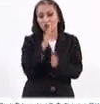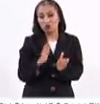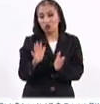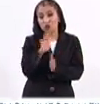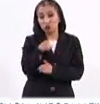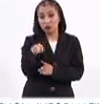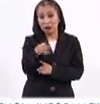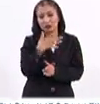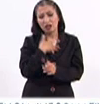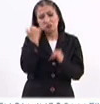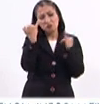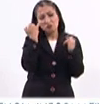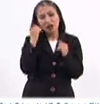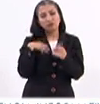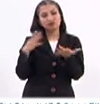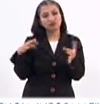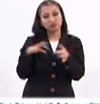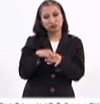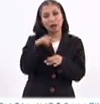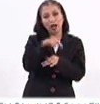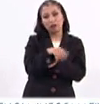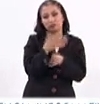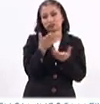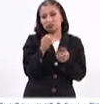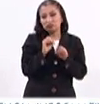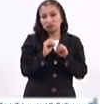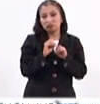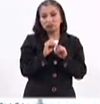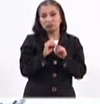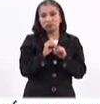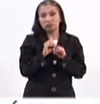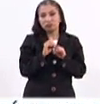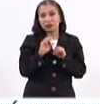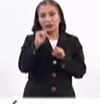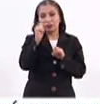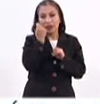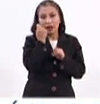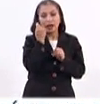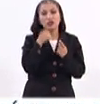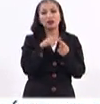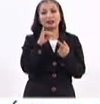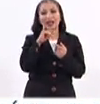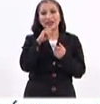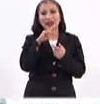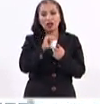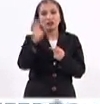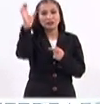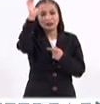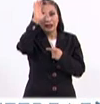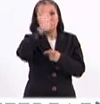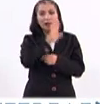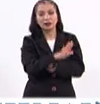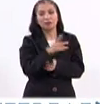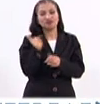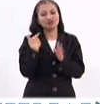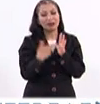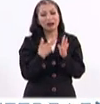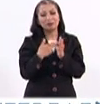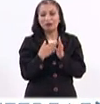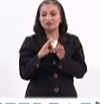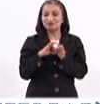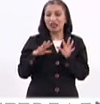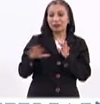alumnos pues que tengan estas intersecciones, ellos pues como técnicos, ¿no? Ingenieros, científicos, muchas veces